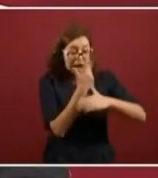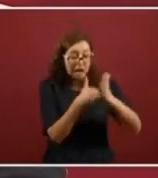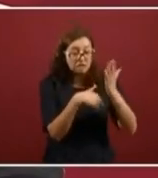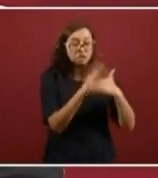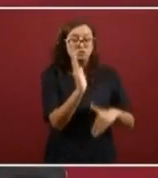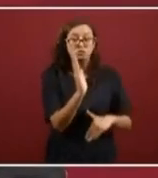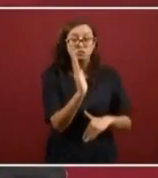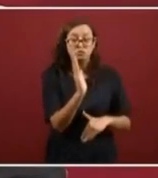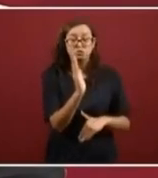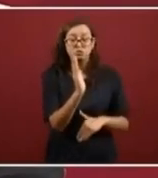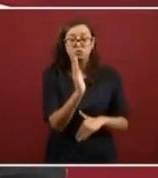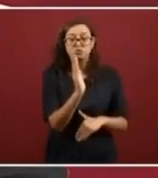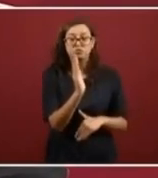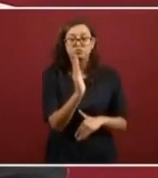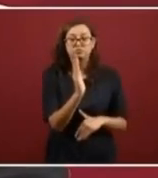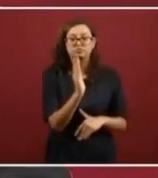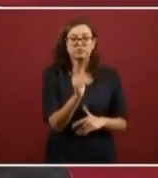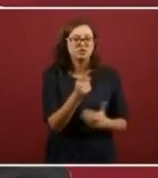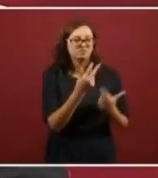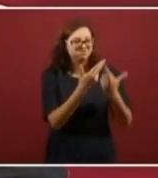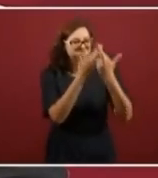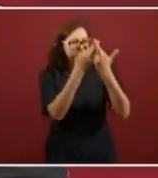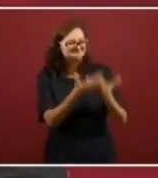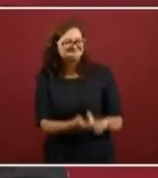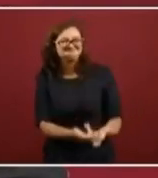vamos a tener producción excedente